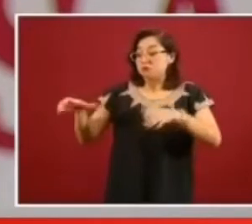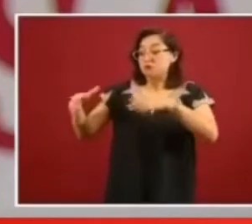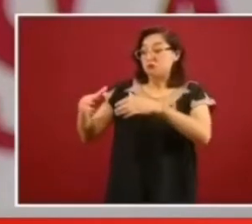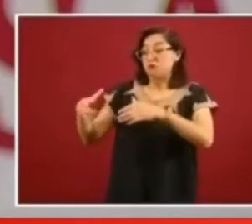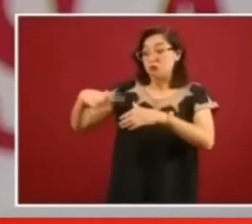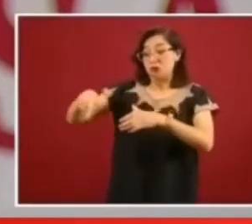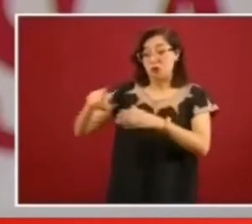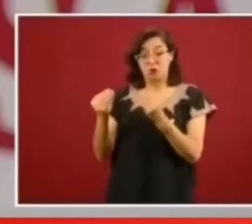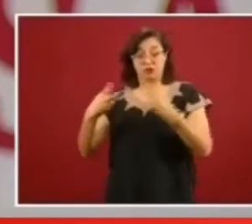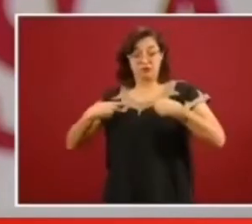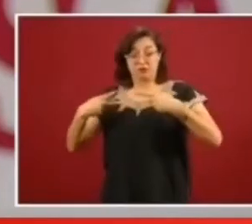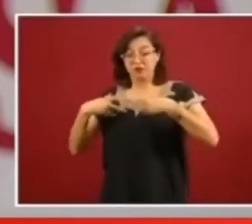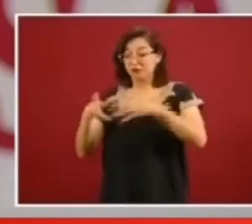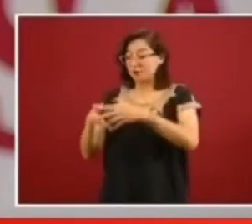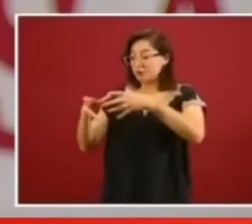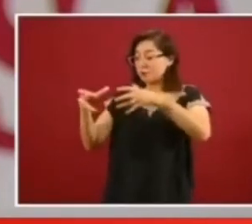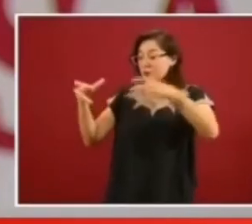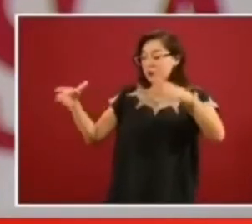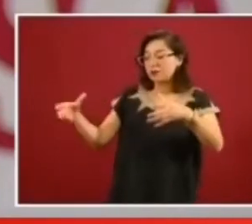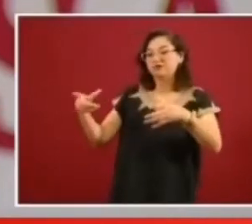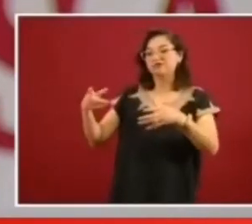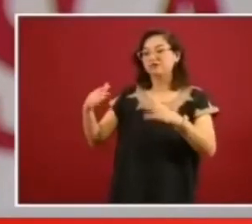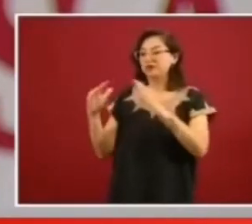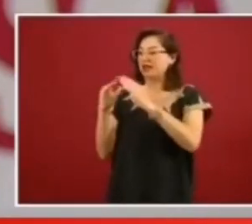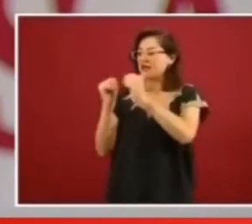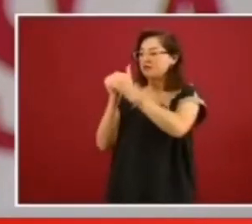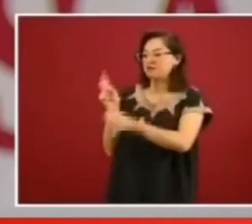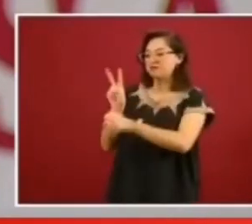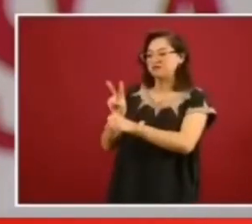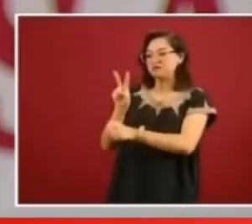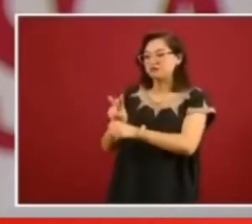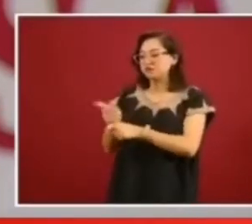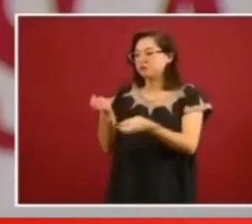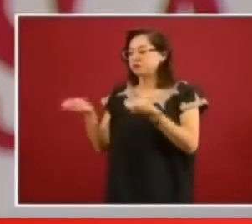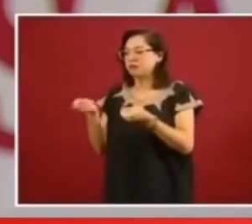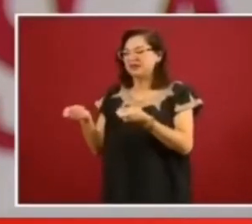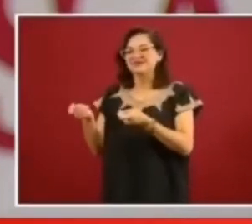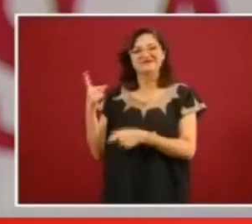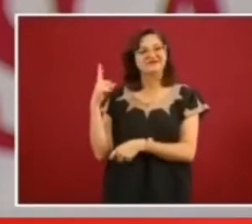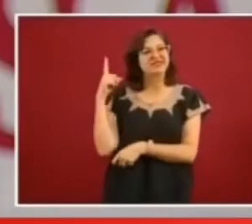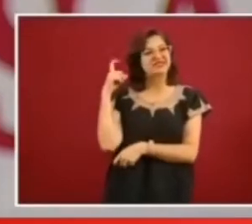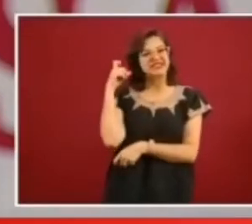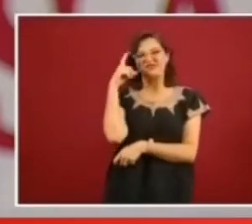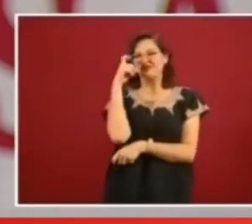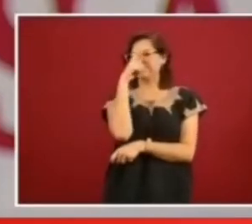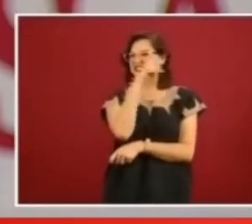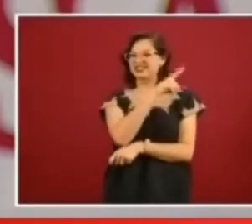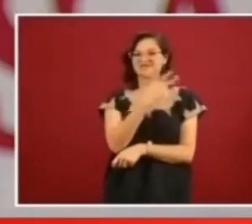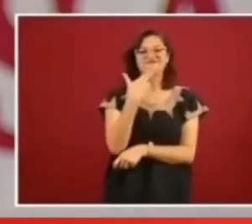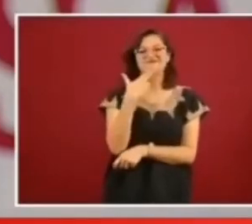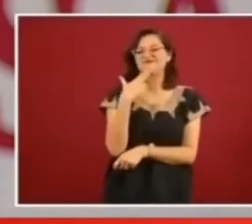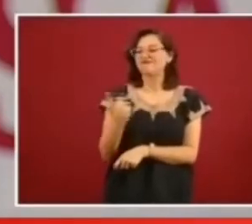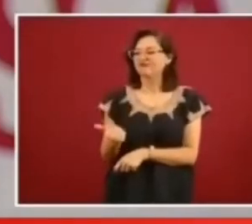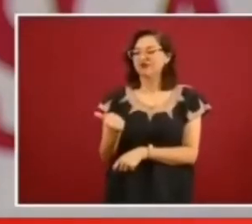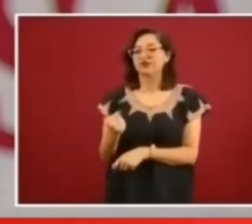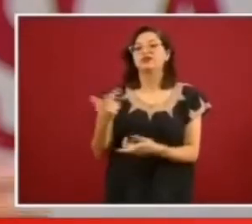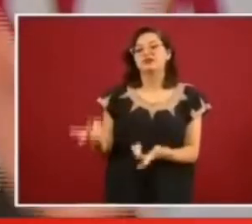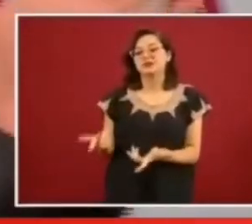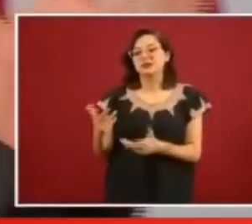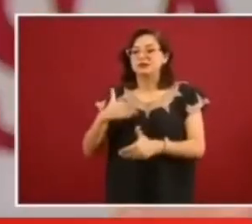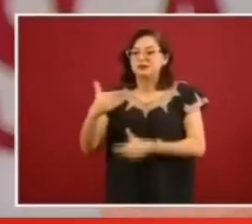bastante amplio de casos, esta medida de contención se vuelve poco útil, poco práctica, y es conveniente instaurar